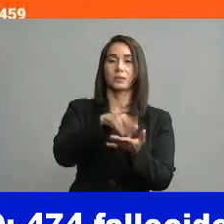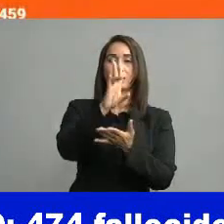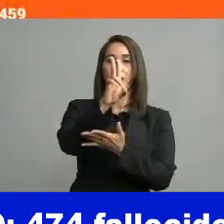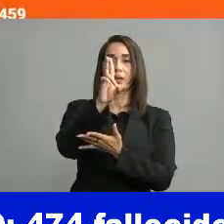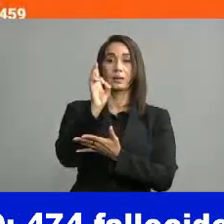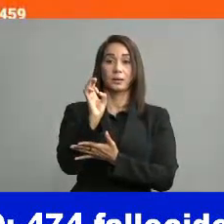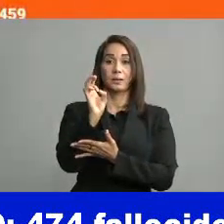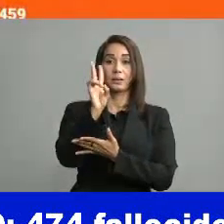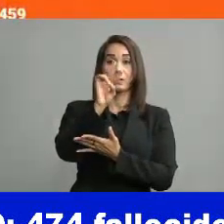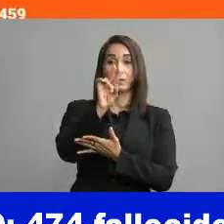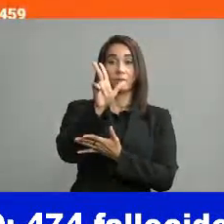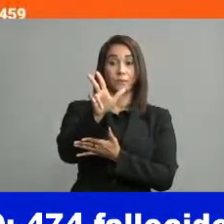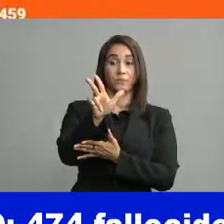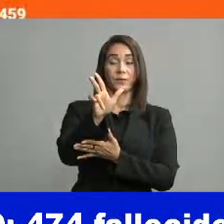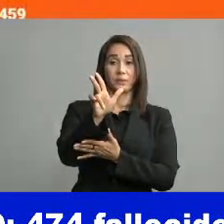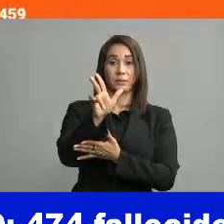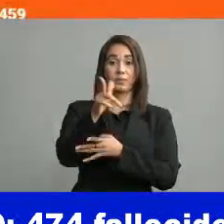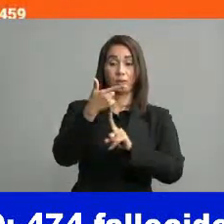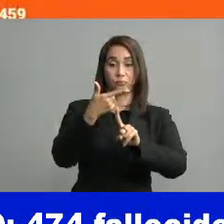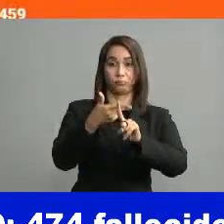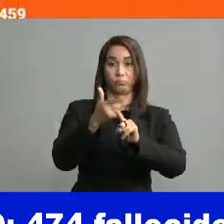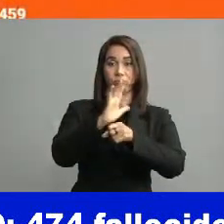15.723, de los cuales